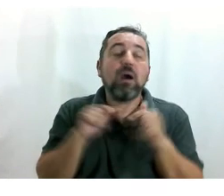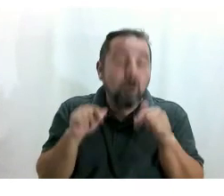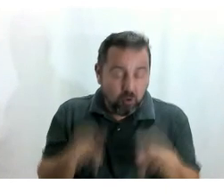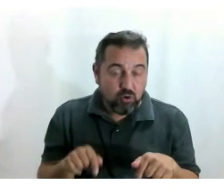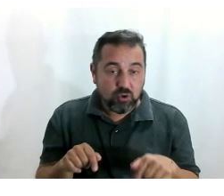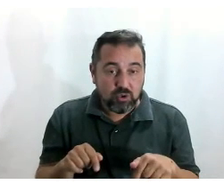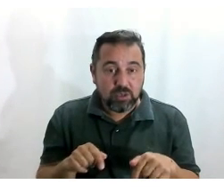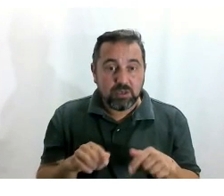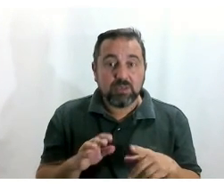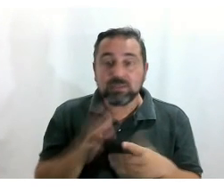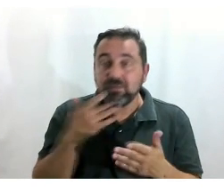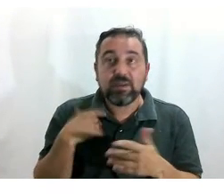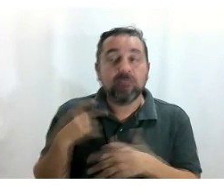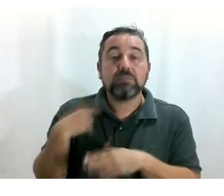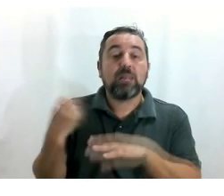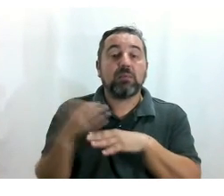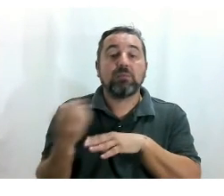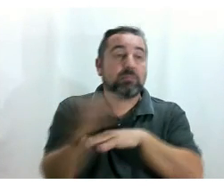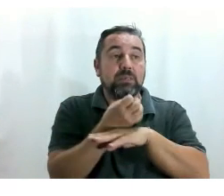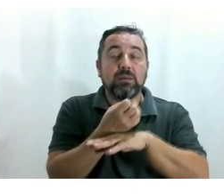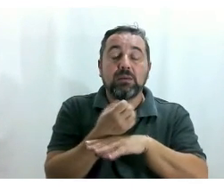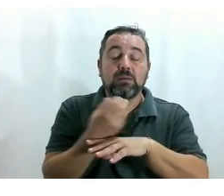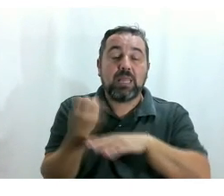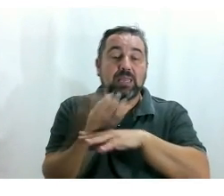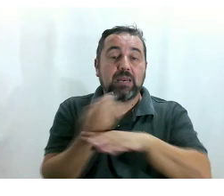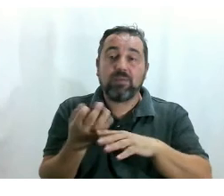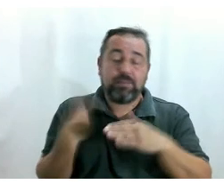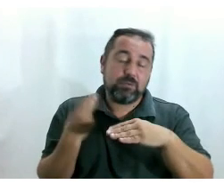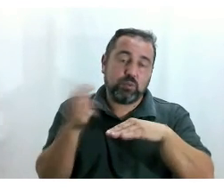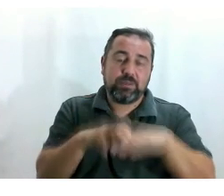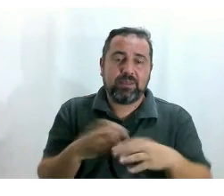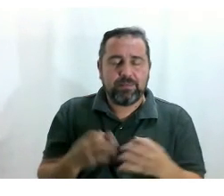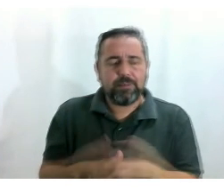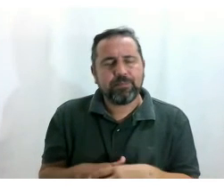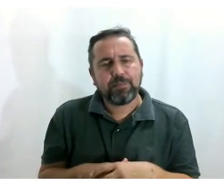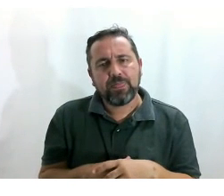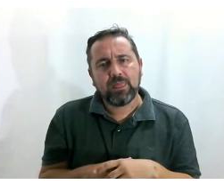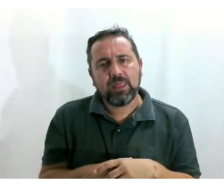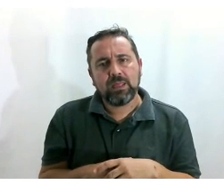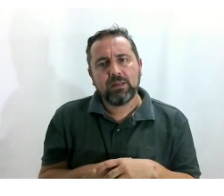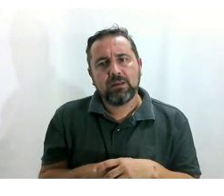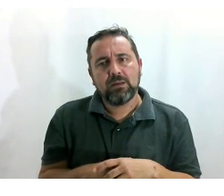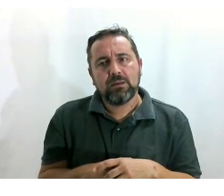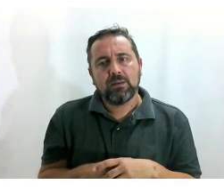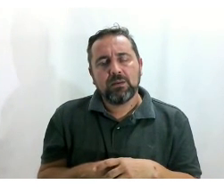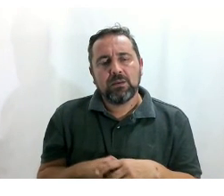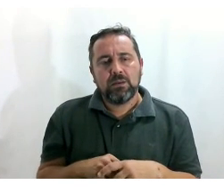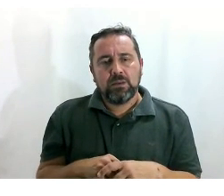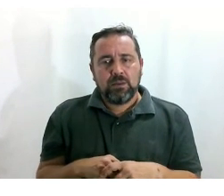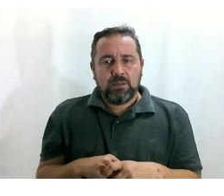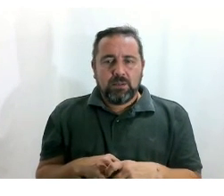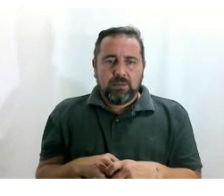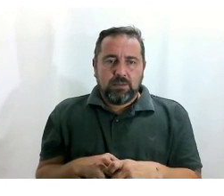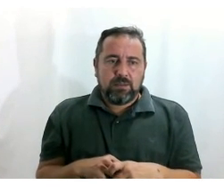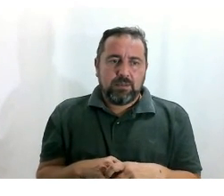pase por delante es al que hay que subirse. Me gustaría también preguntaros,